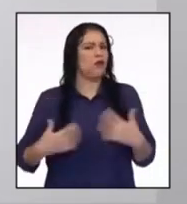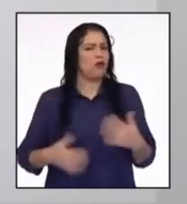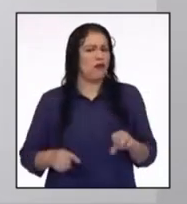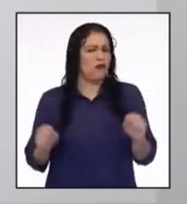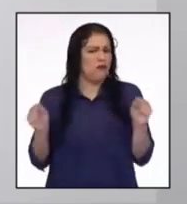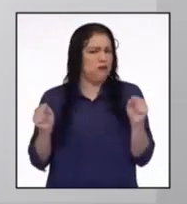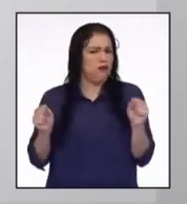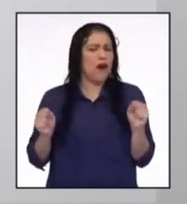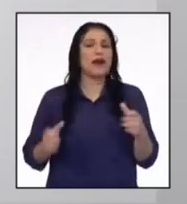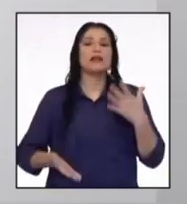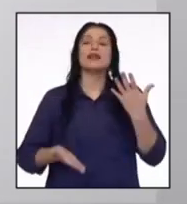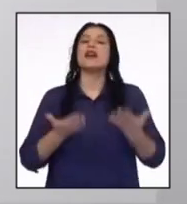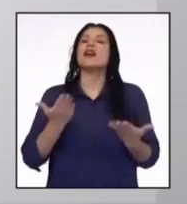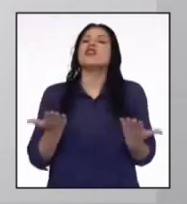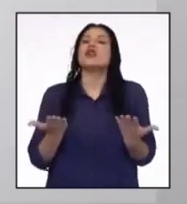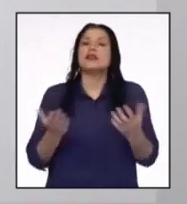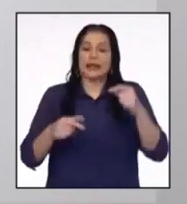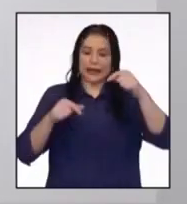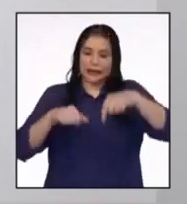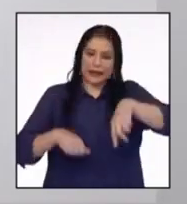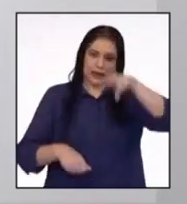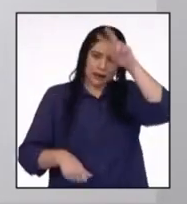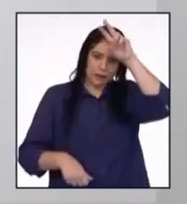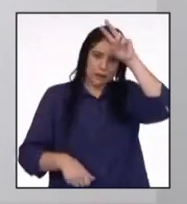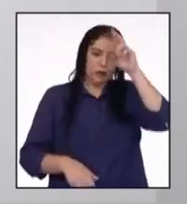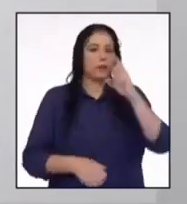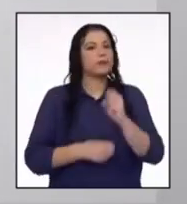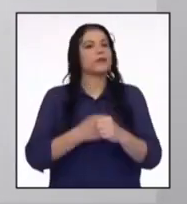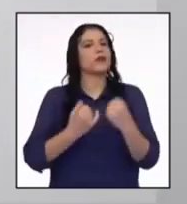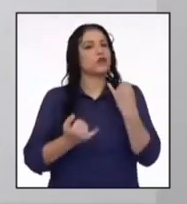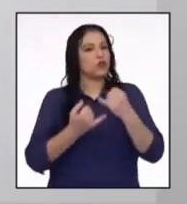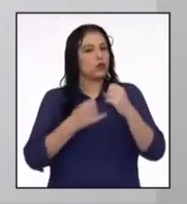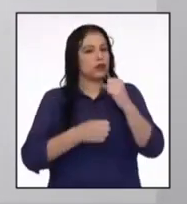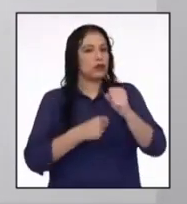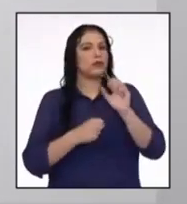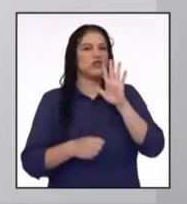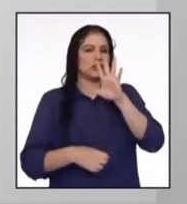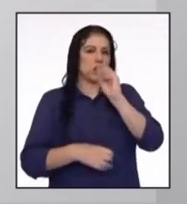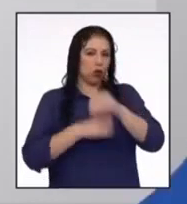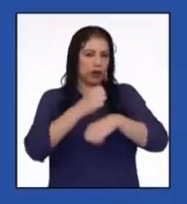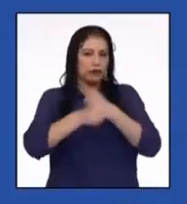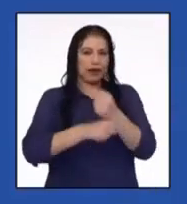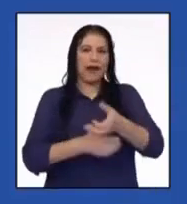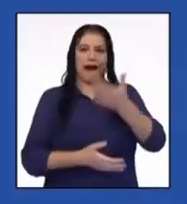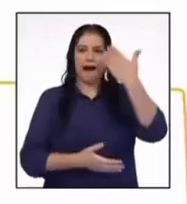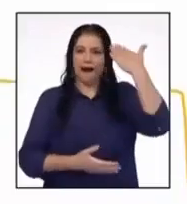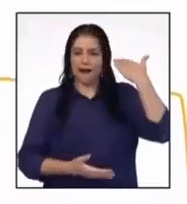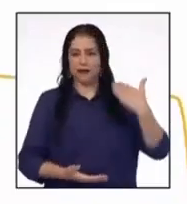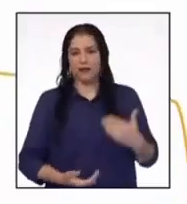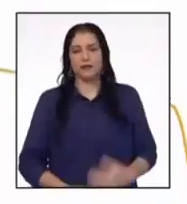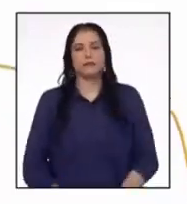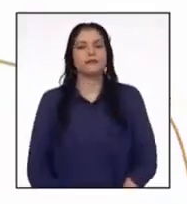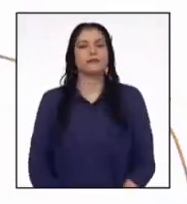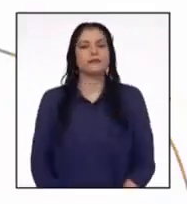magnitud ocurridos en el Perú durante los últimos 50 años.